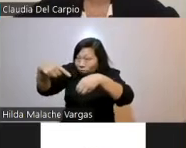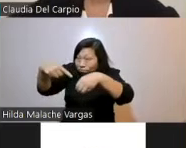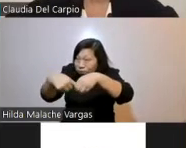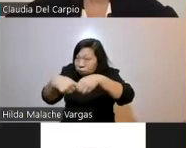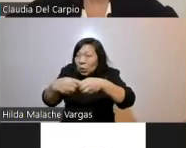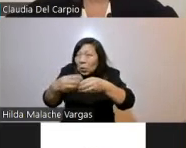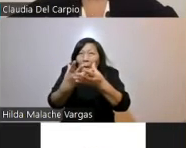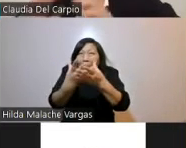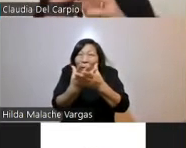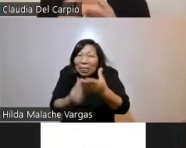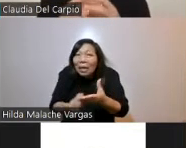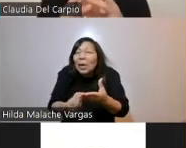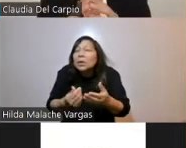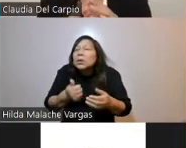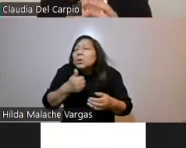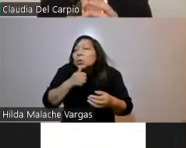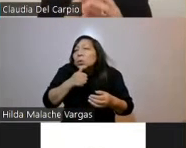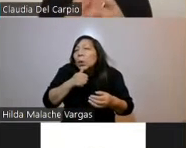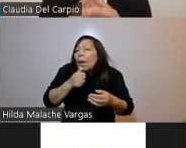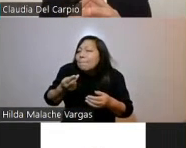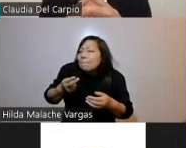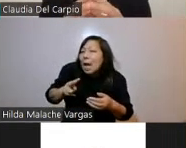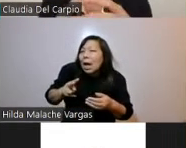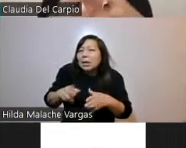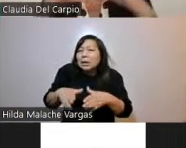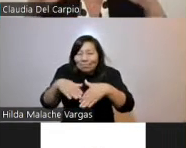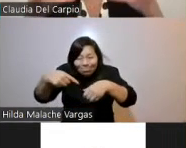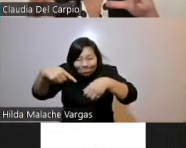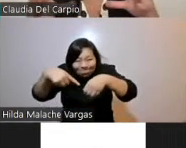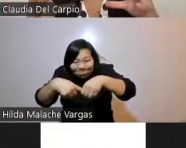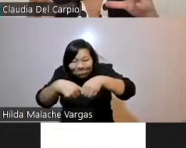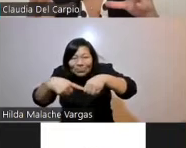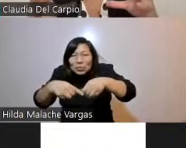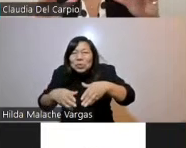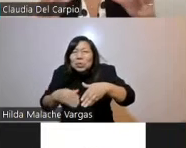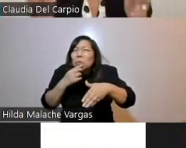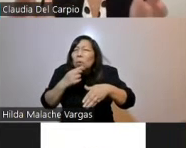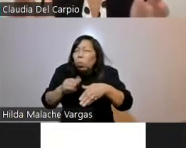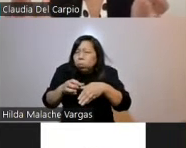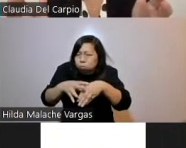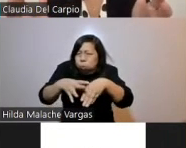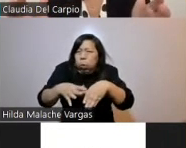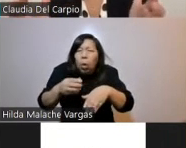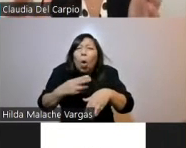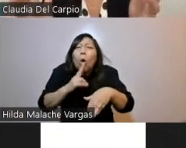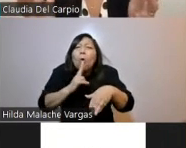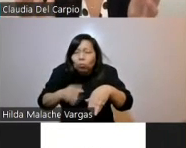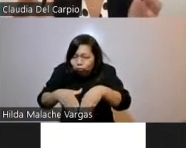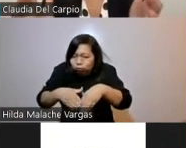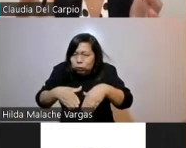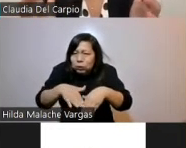vaginal. Esto genera fricción, esto inflama y esto altera finalmente